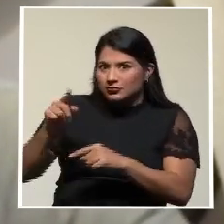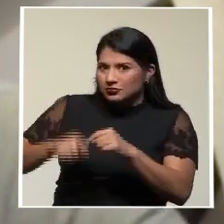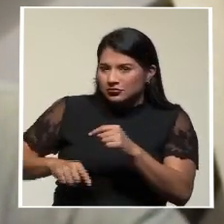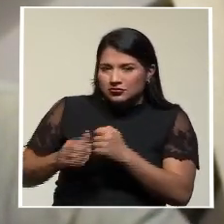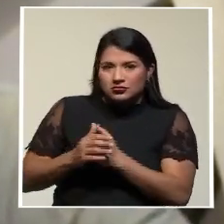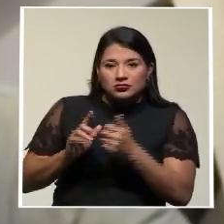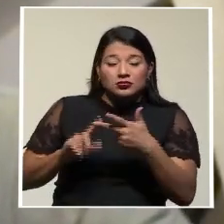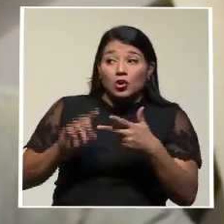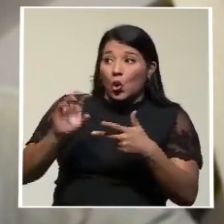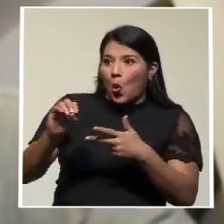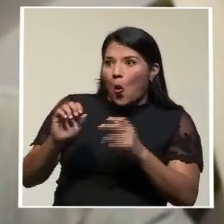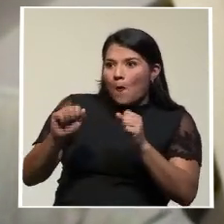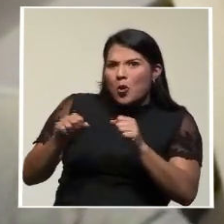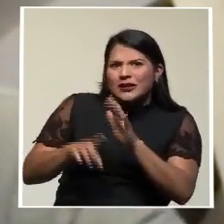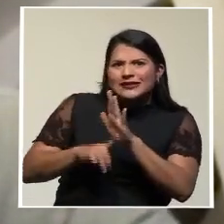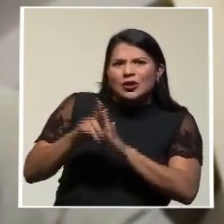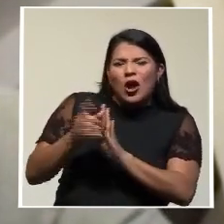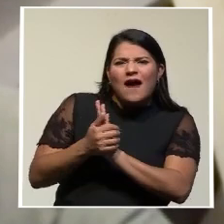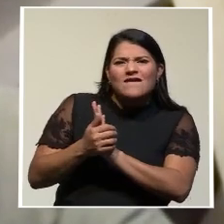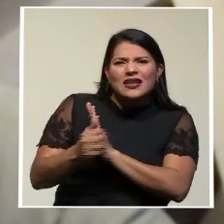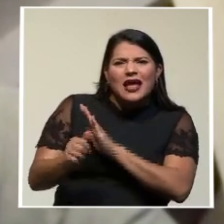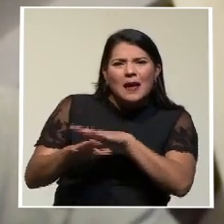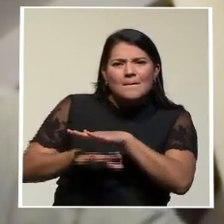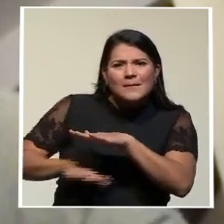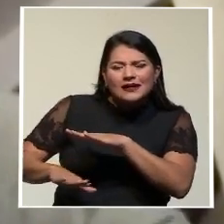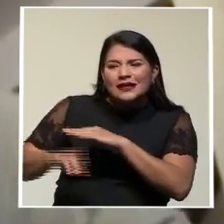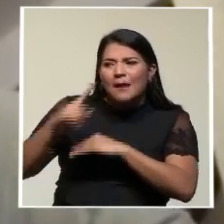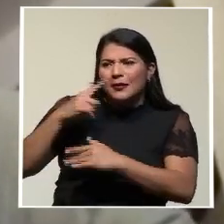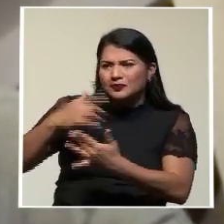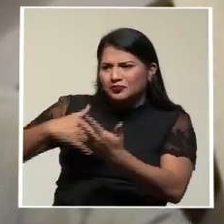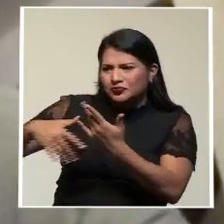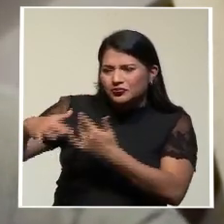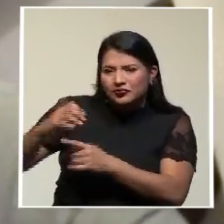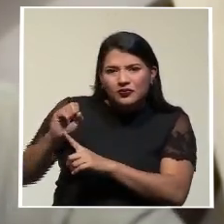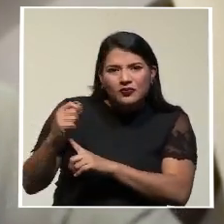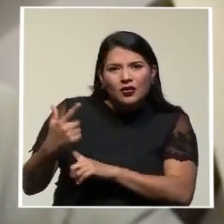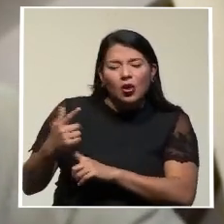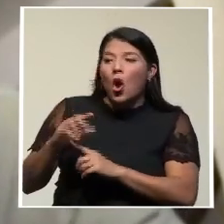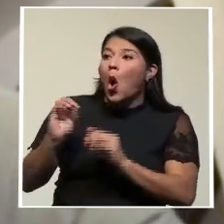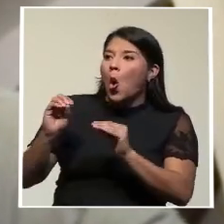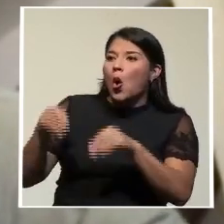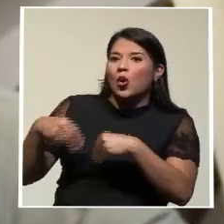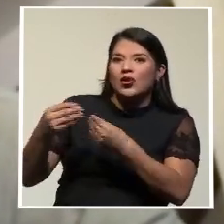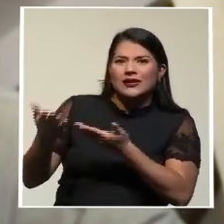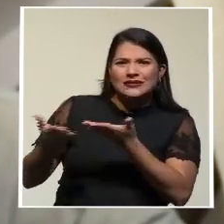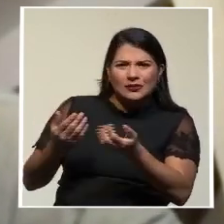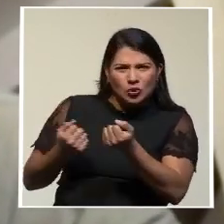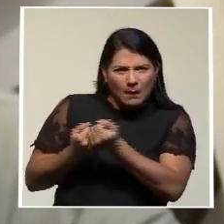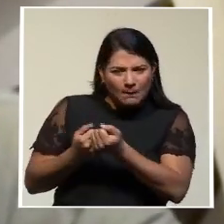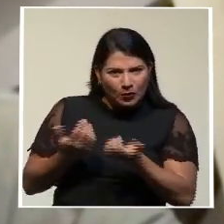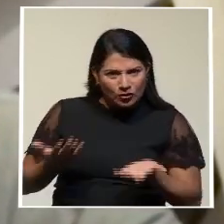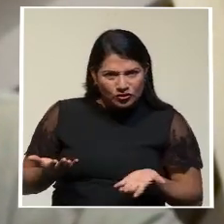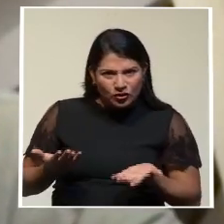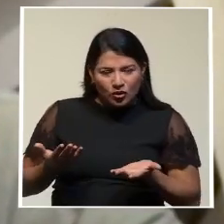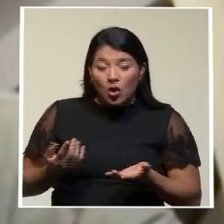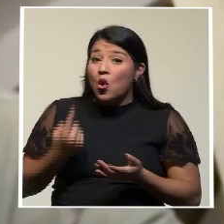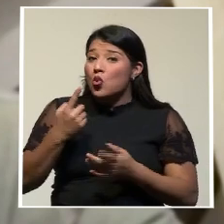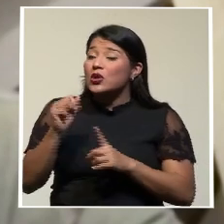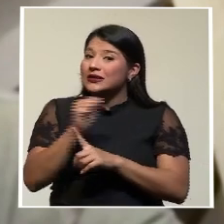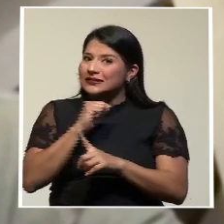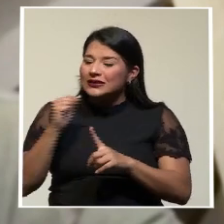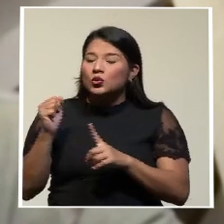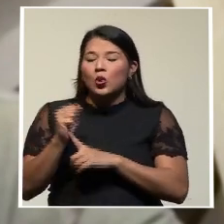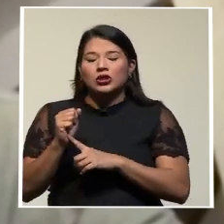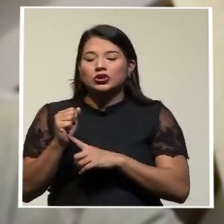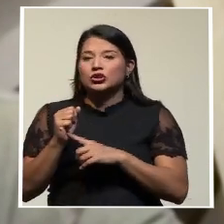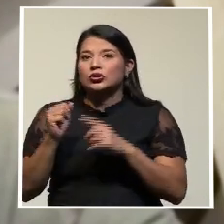adquirir las habilidades blandas de convivencia social, de recibir los servicios de apoyo. Es una situación mucho peor a